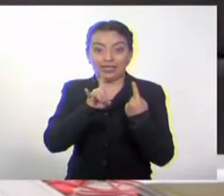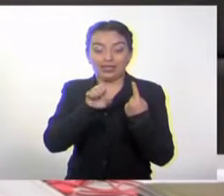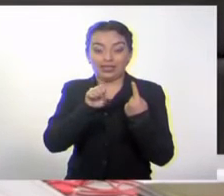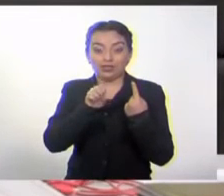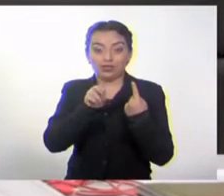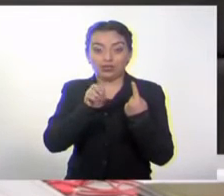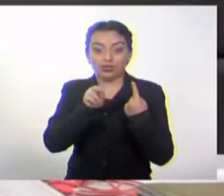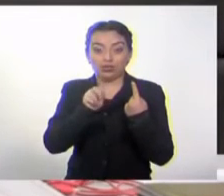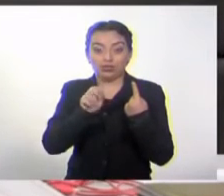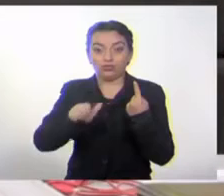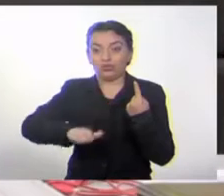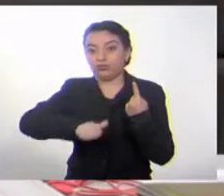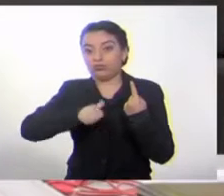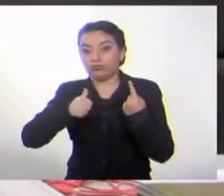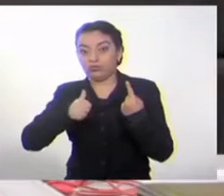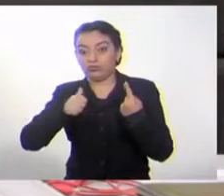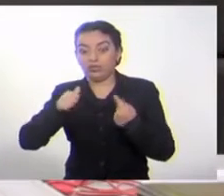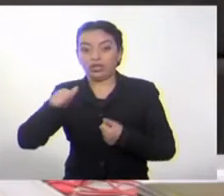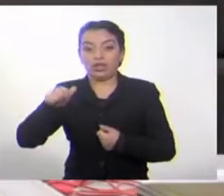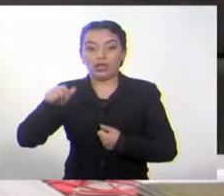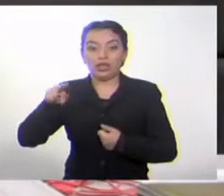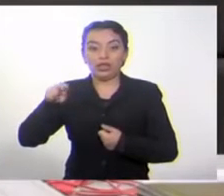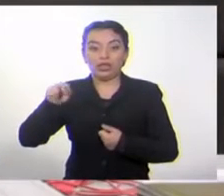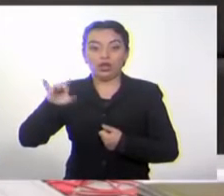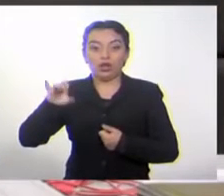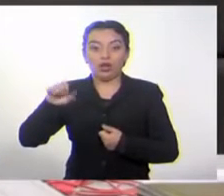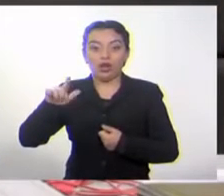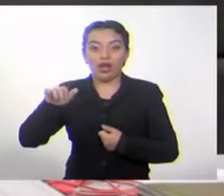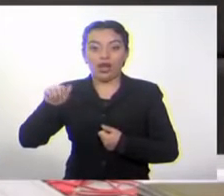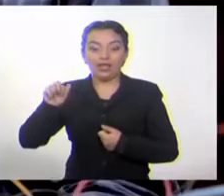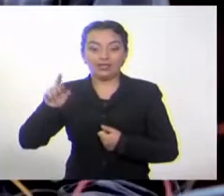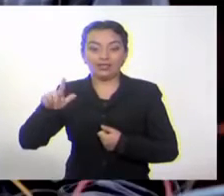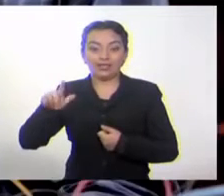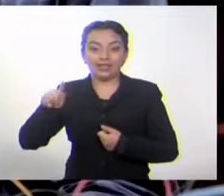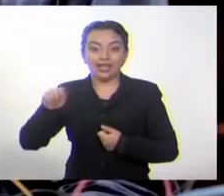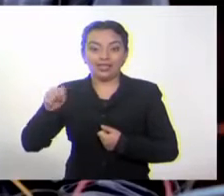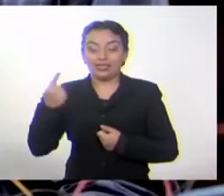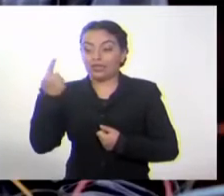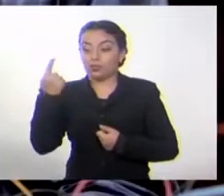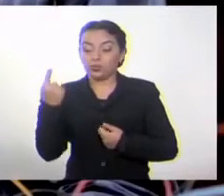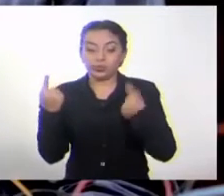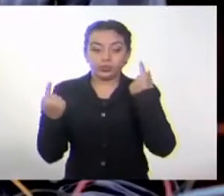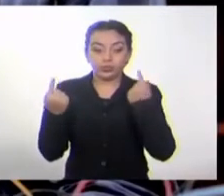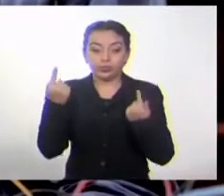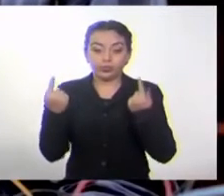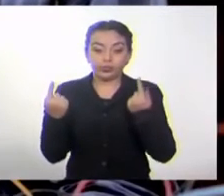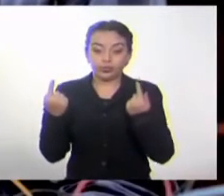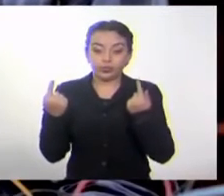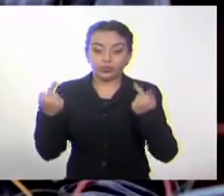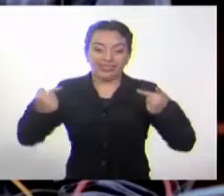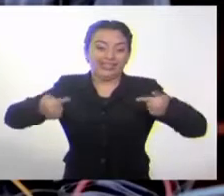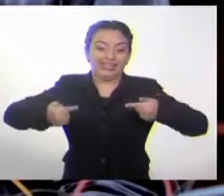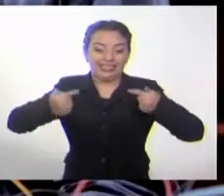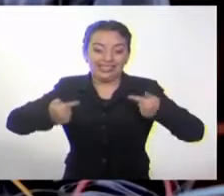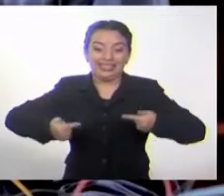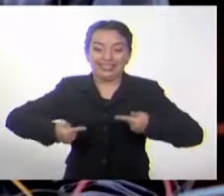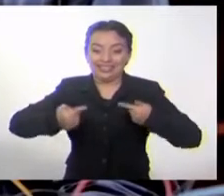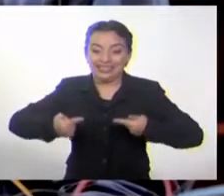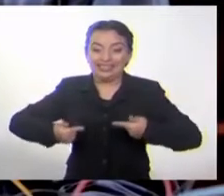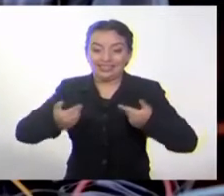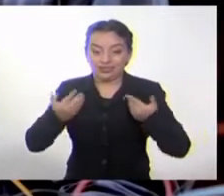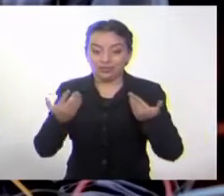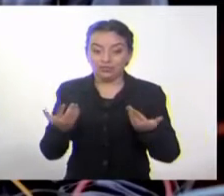liderada por Nicolás Tesla. Al final, hoy en día utilizamos ambas corrientes. La directa